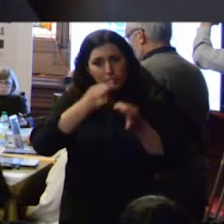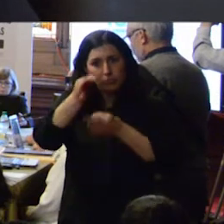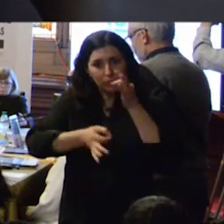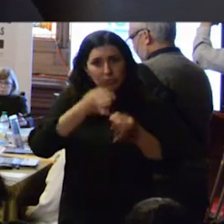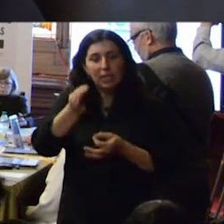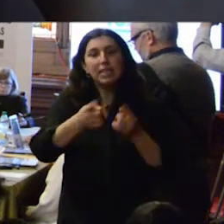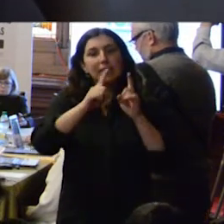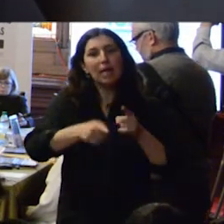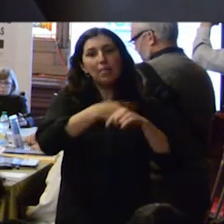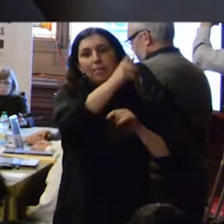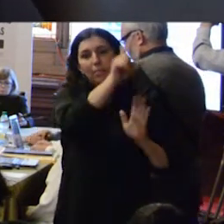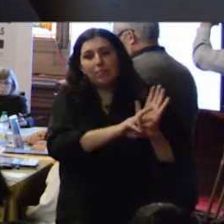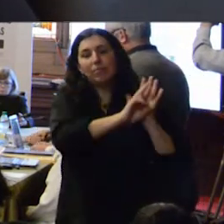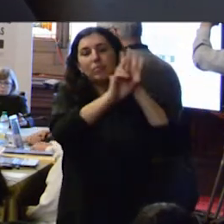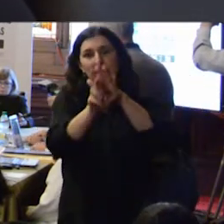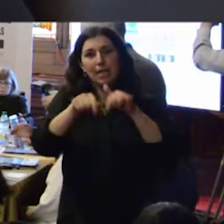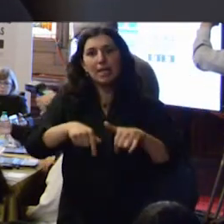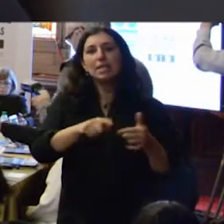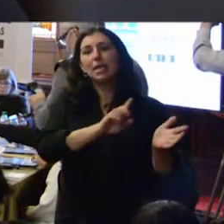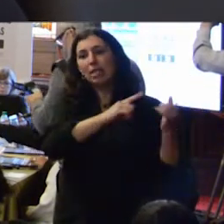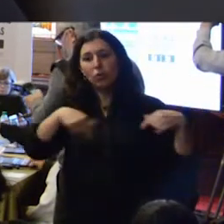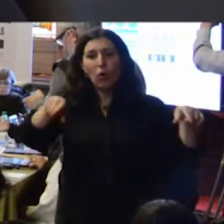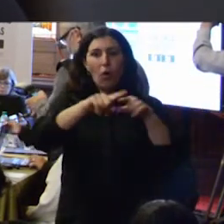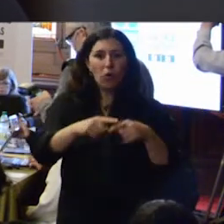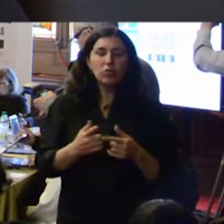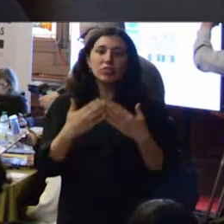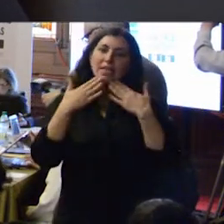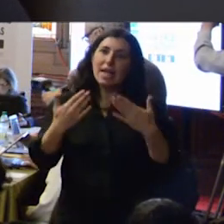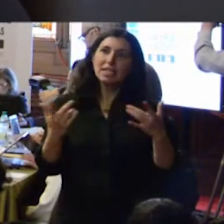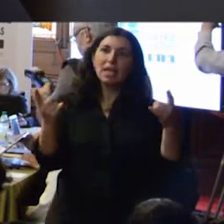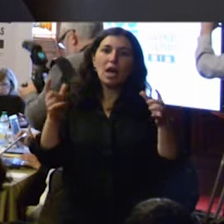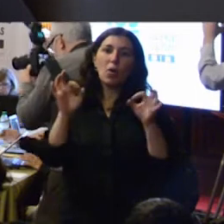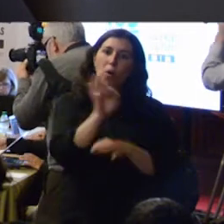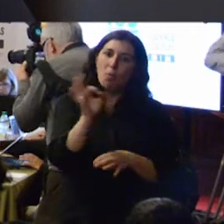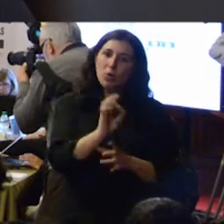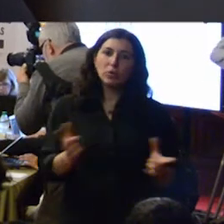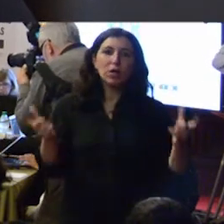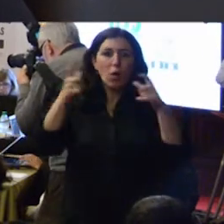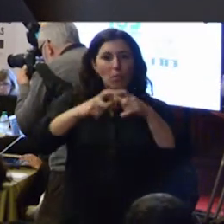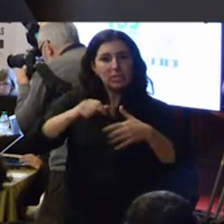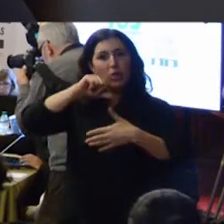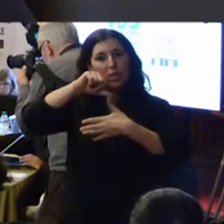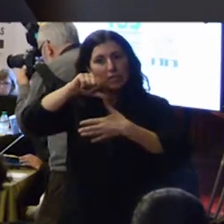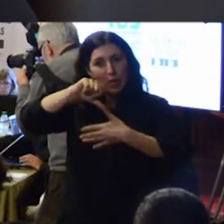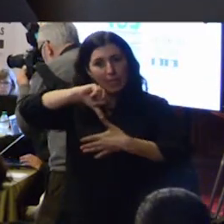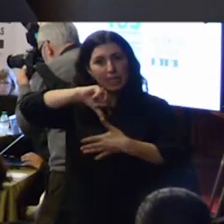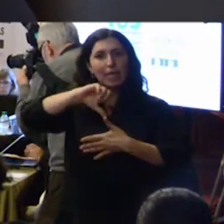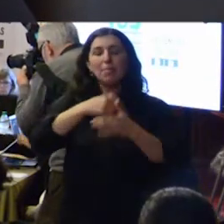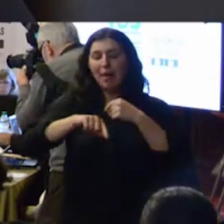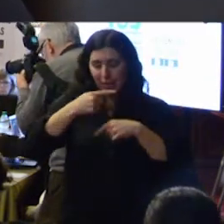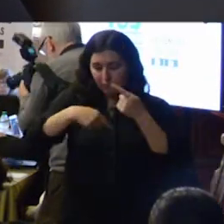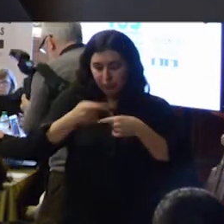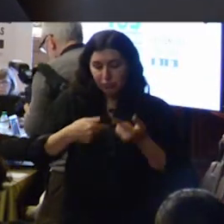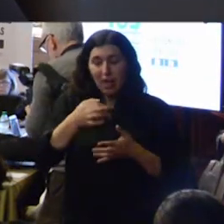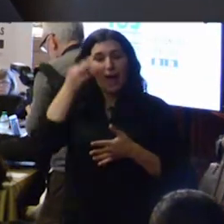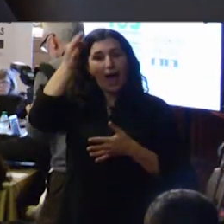manda sus saludos, agradecemos la oportunidad que nos da la Comisión Interamericana al conceder esta audiencia de seguimiento a la audiencia